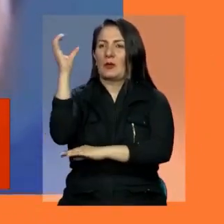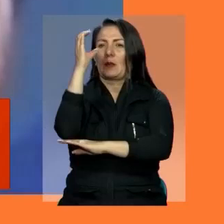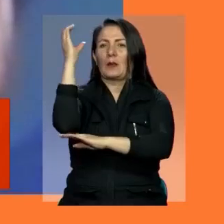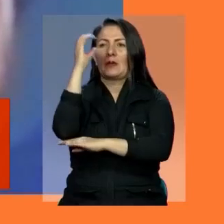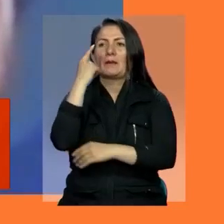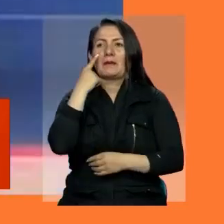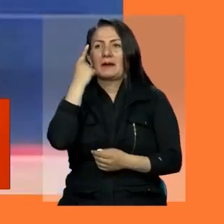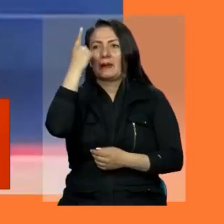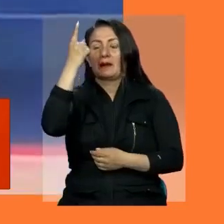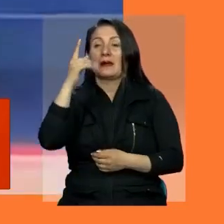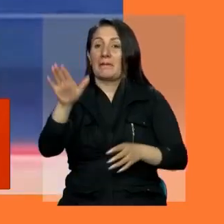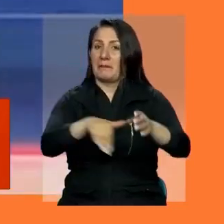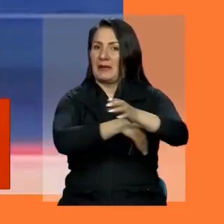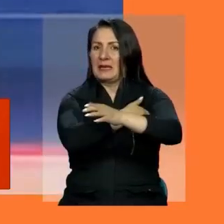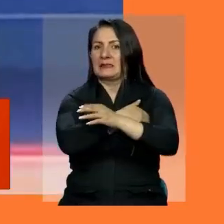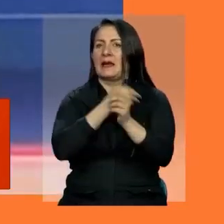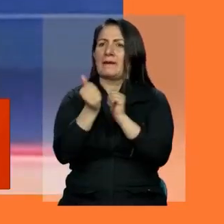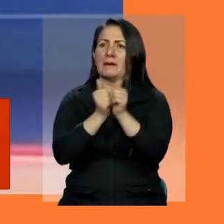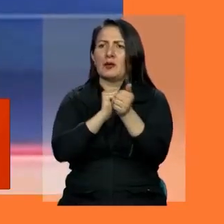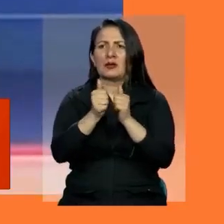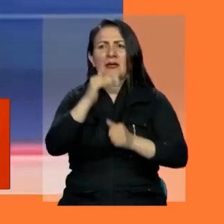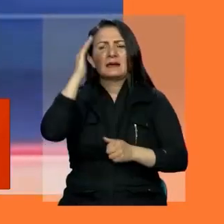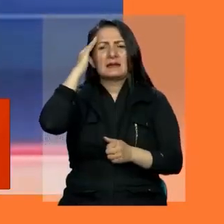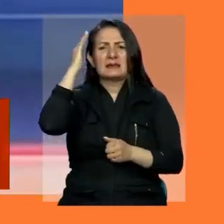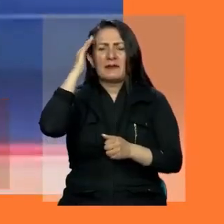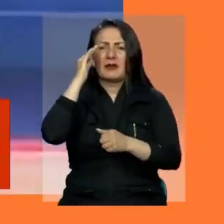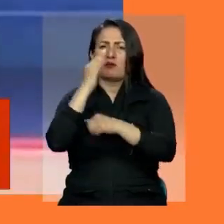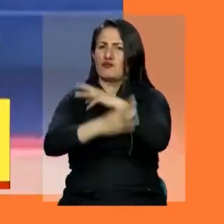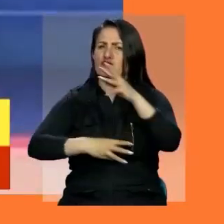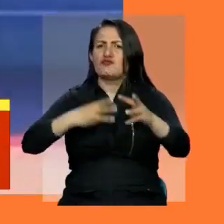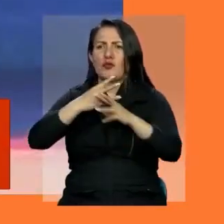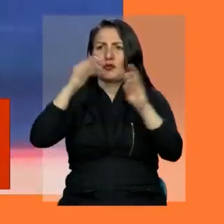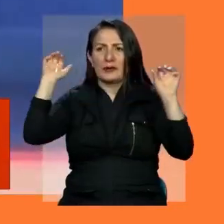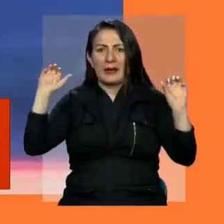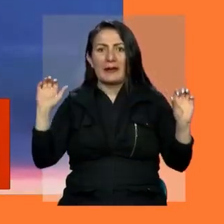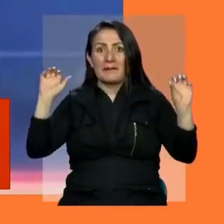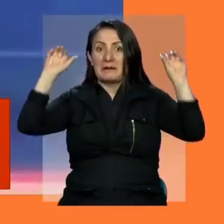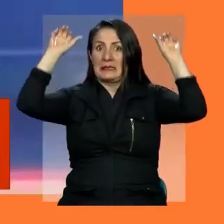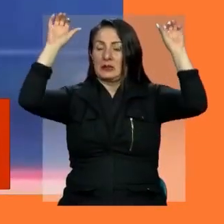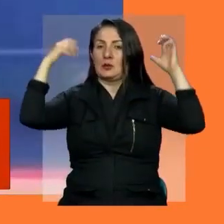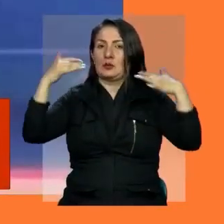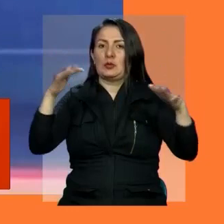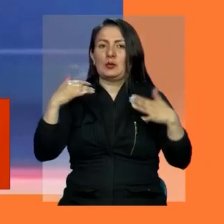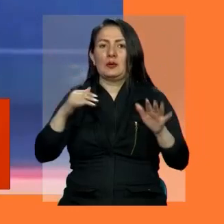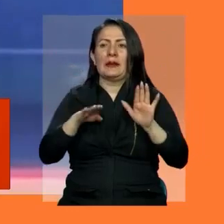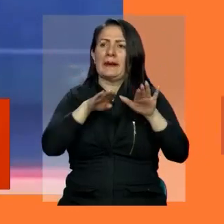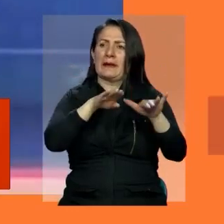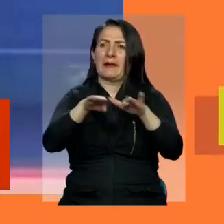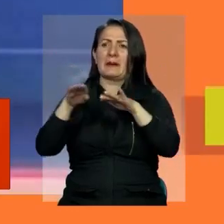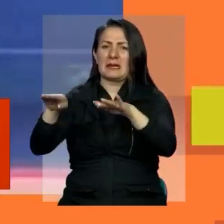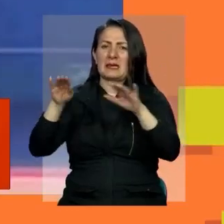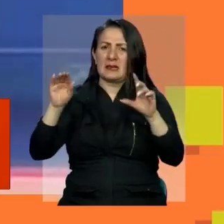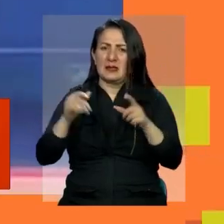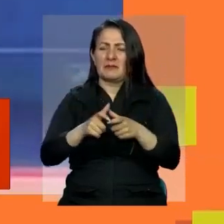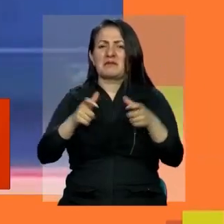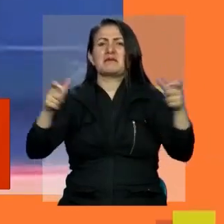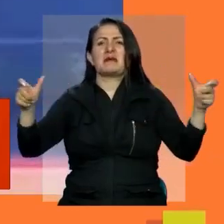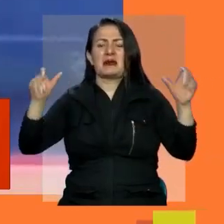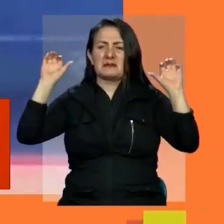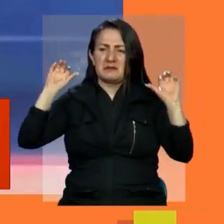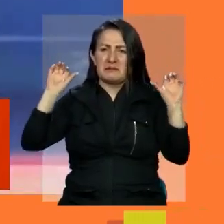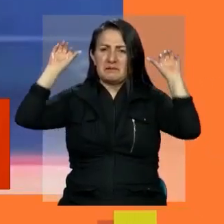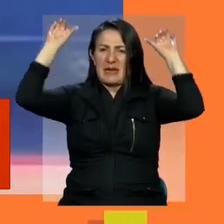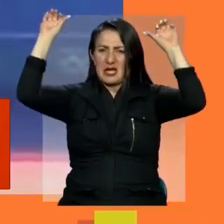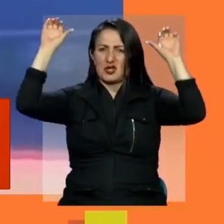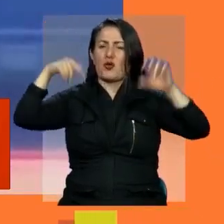Hoy, como ministra del Deporte, sabe que tener un Mundial de Pesas es, además de histórico, la representación del crecimiento de los pesistas y el